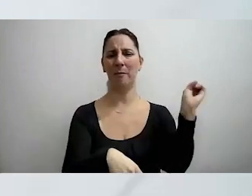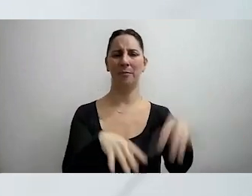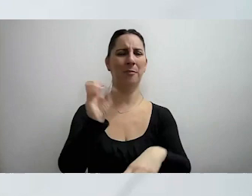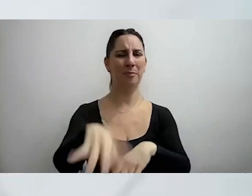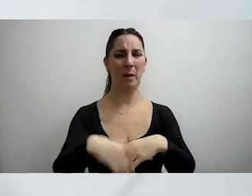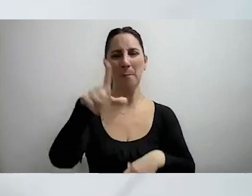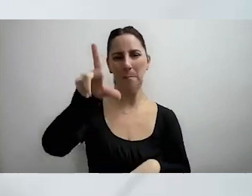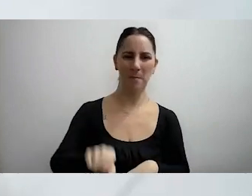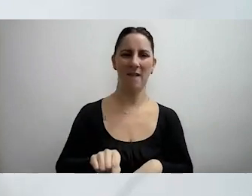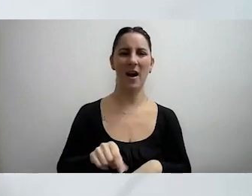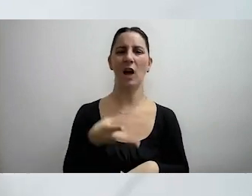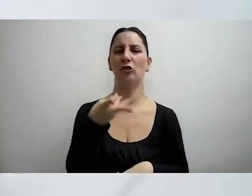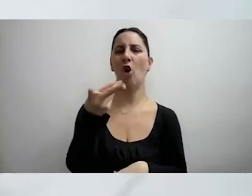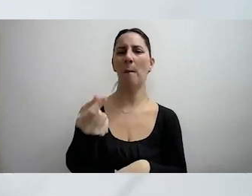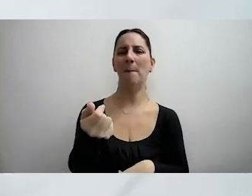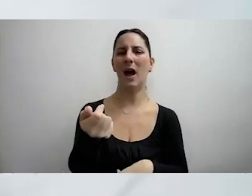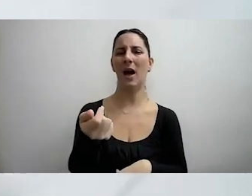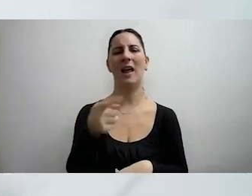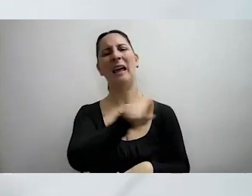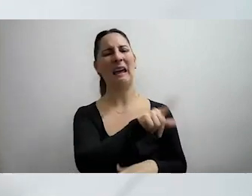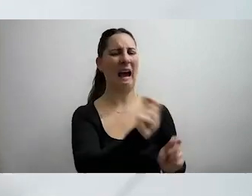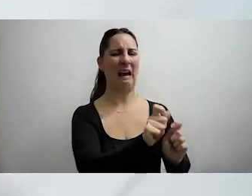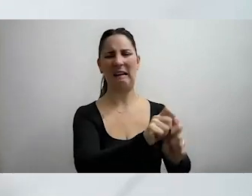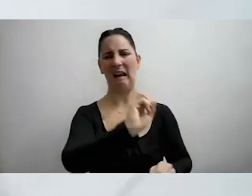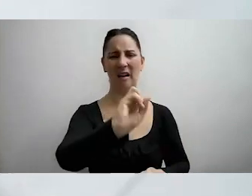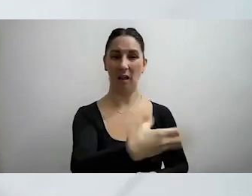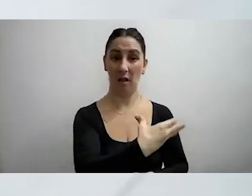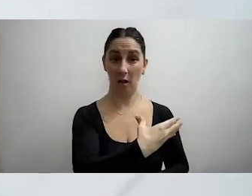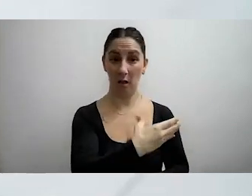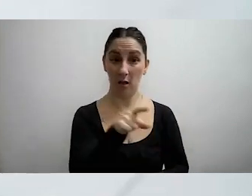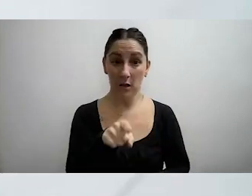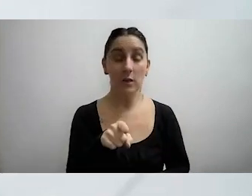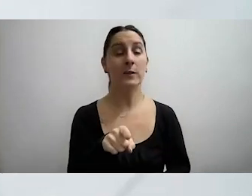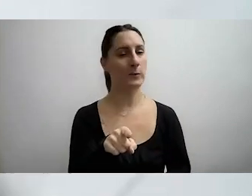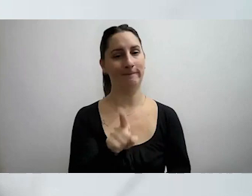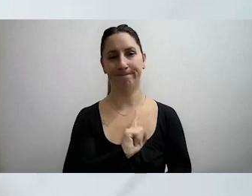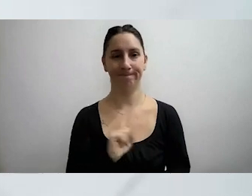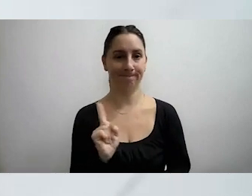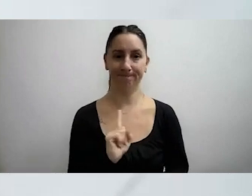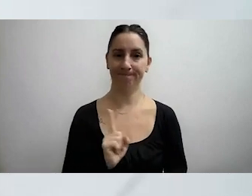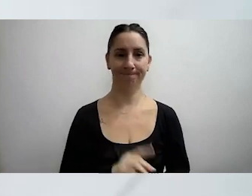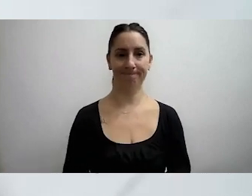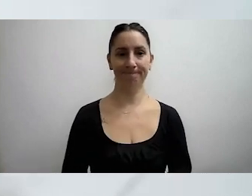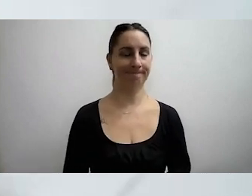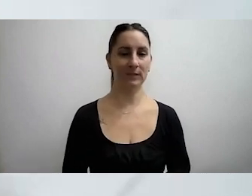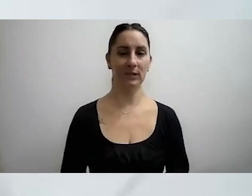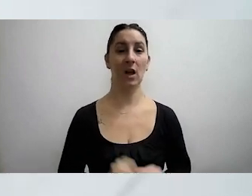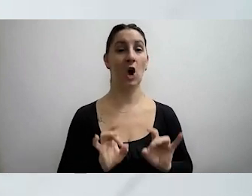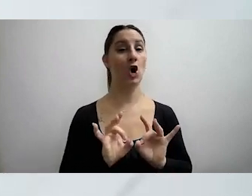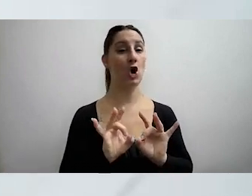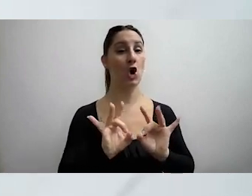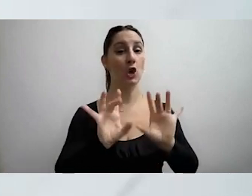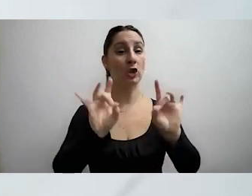barato comprar que reparar, y todo ese criterio absurdo, entonces, bueno, lo que contaminemos, el suelo